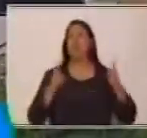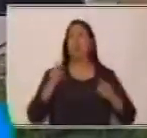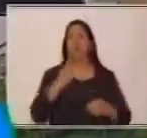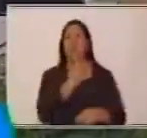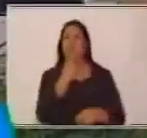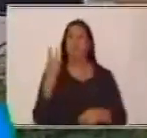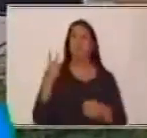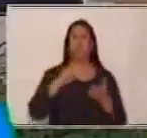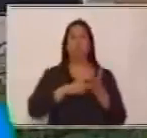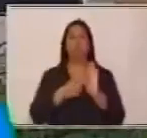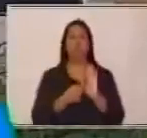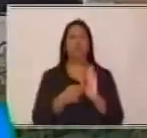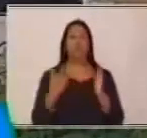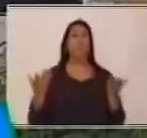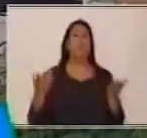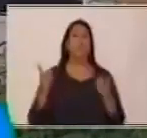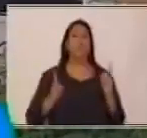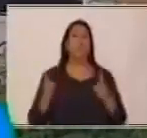encontrar?